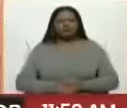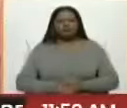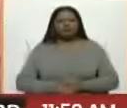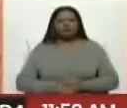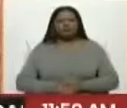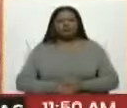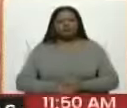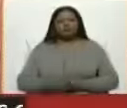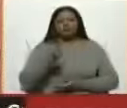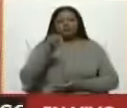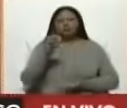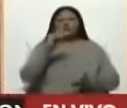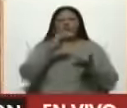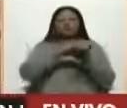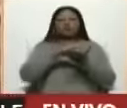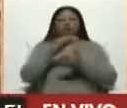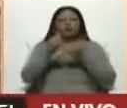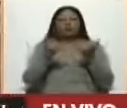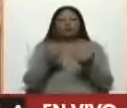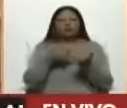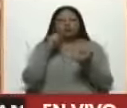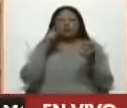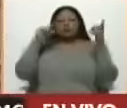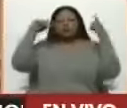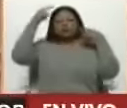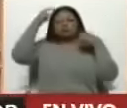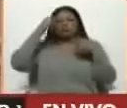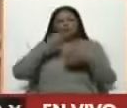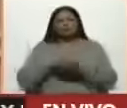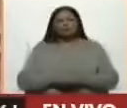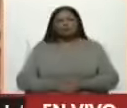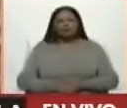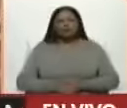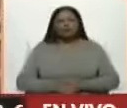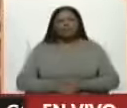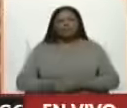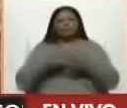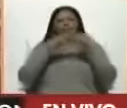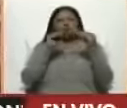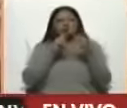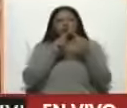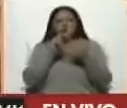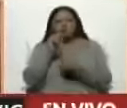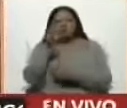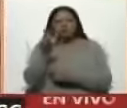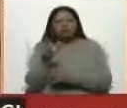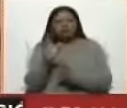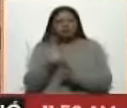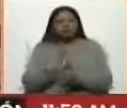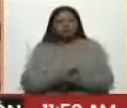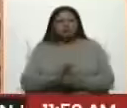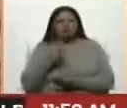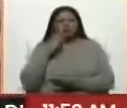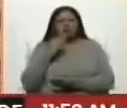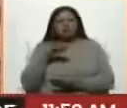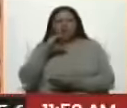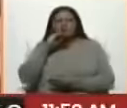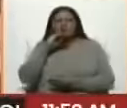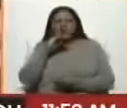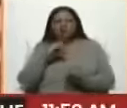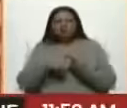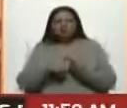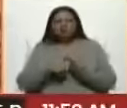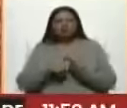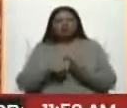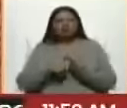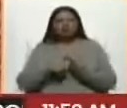Que nunca haya votado por el chavismo. Todos conocemos a alguien que se molestó,